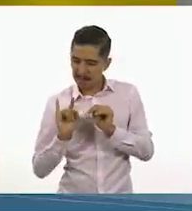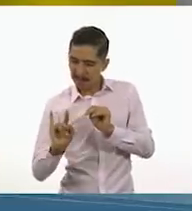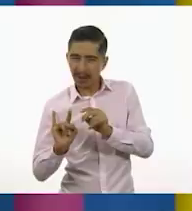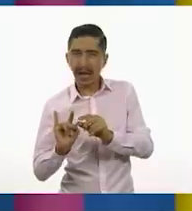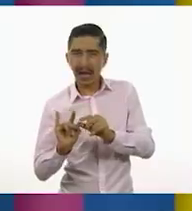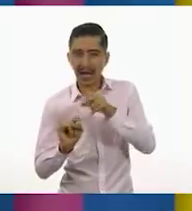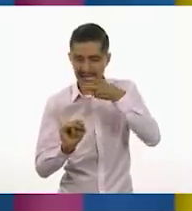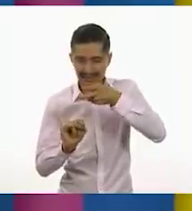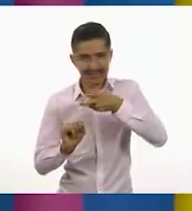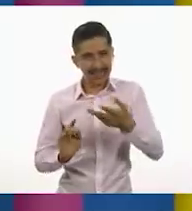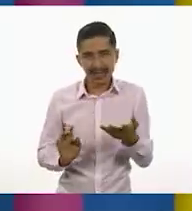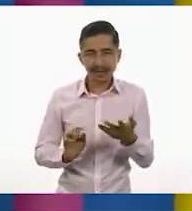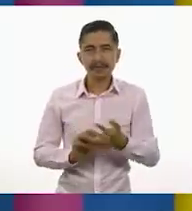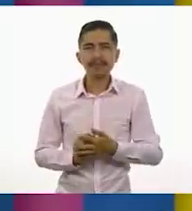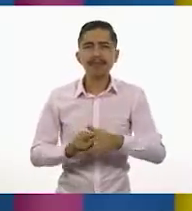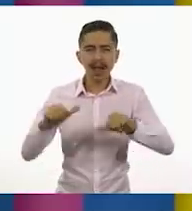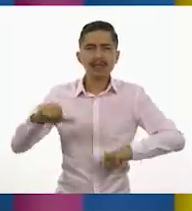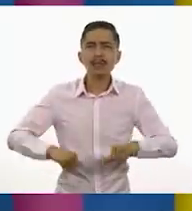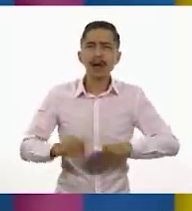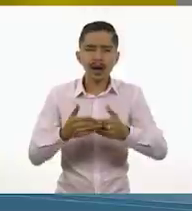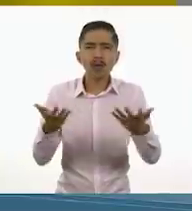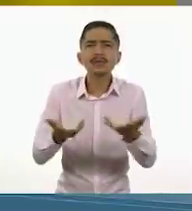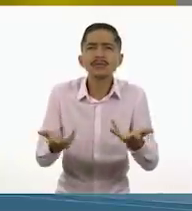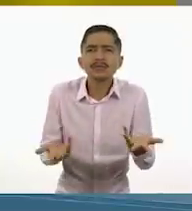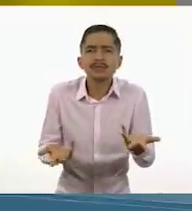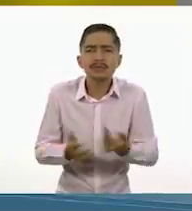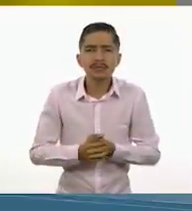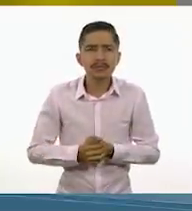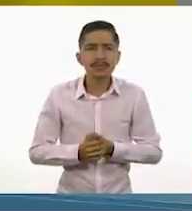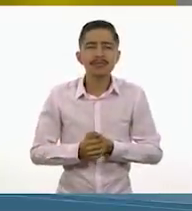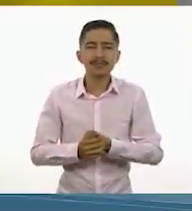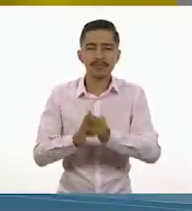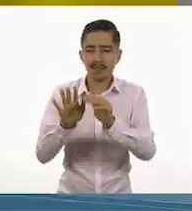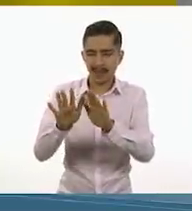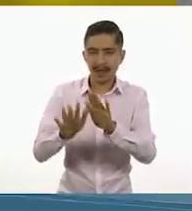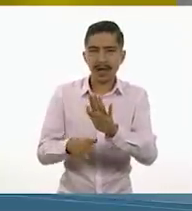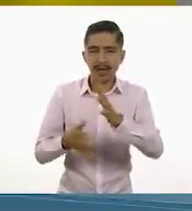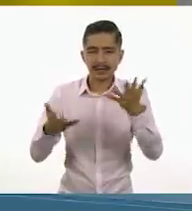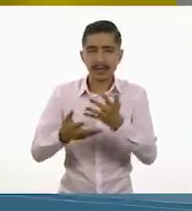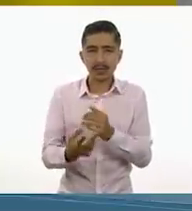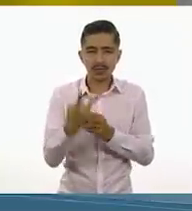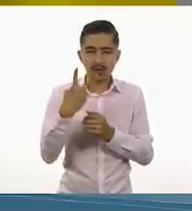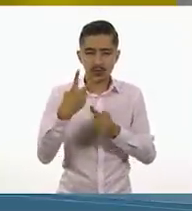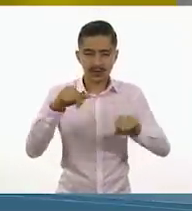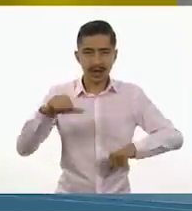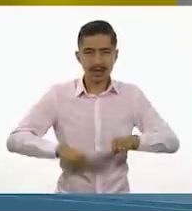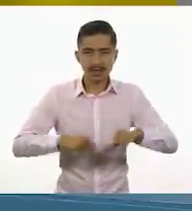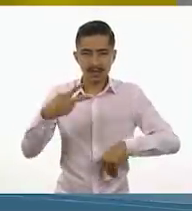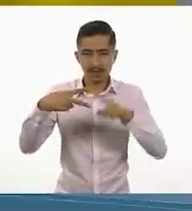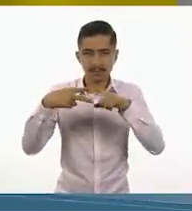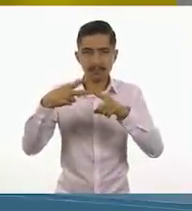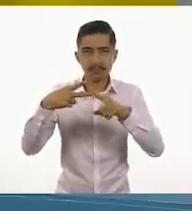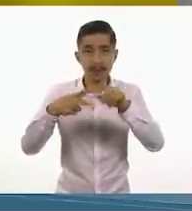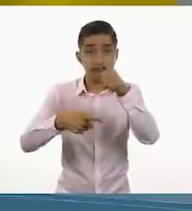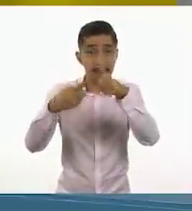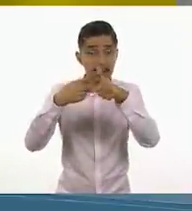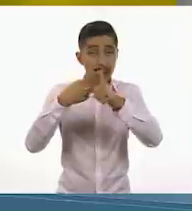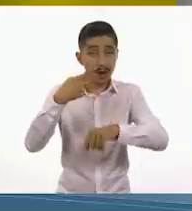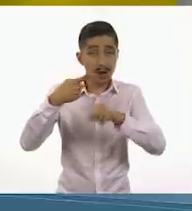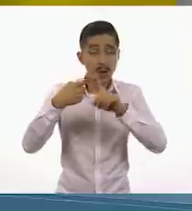Muy bien. ¿Y entonces qué actividad vamos a realizar? Pues vamos a hacer dos tipos de actividades. ¿Sí, chicos? Primero,